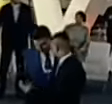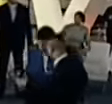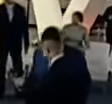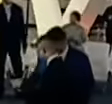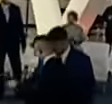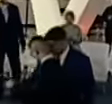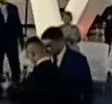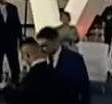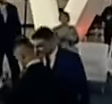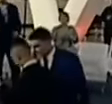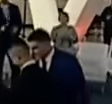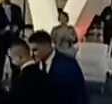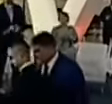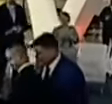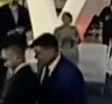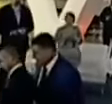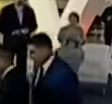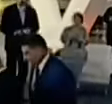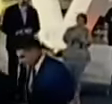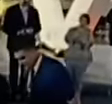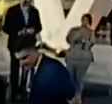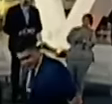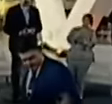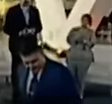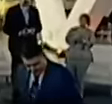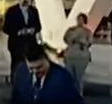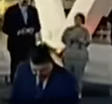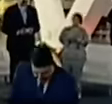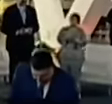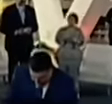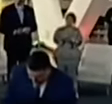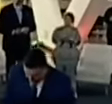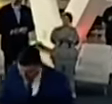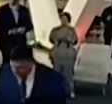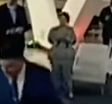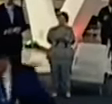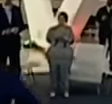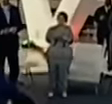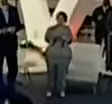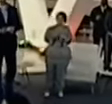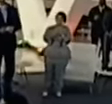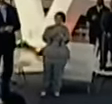Estado Táchira. Recibe Manuel León, gerente comercial.